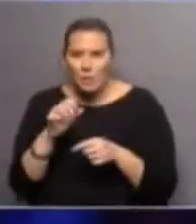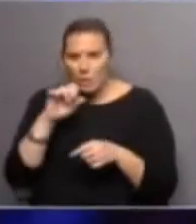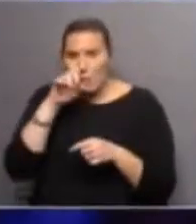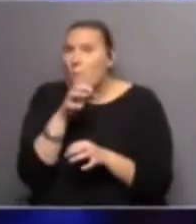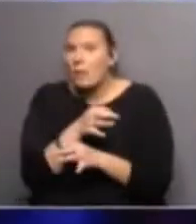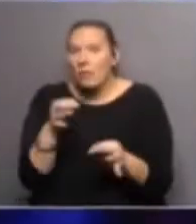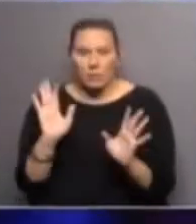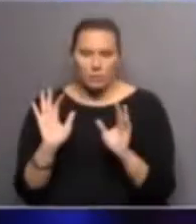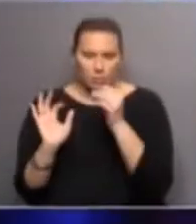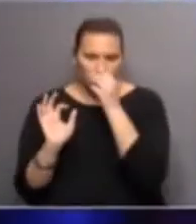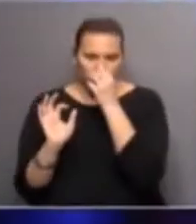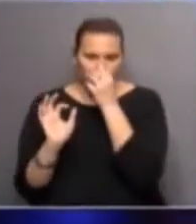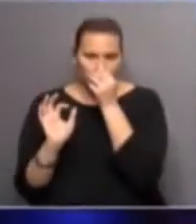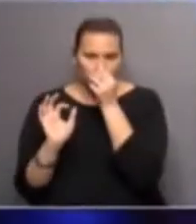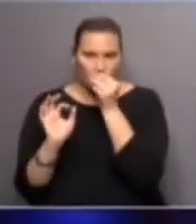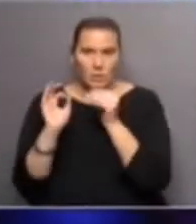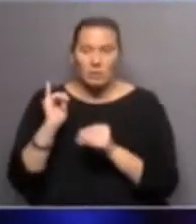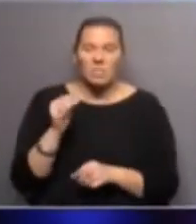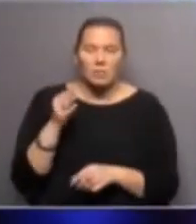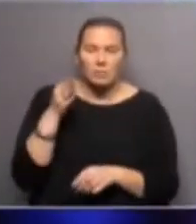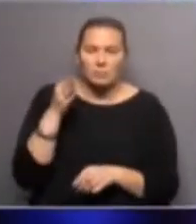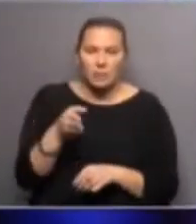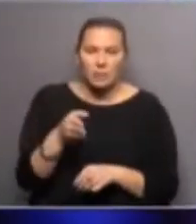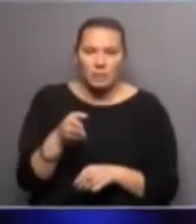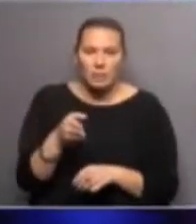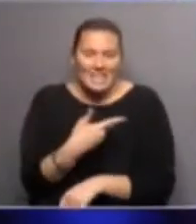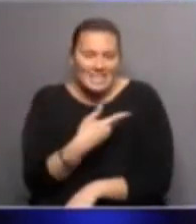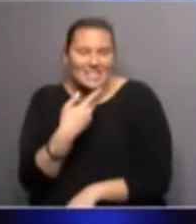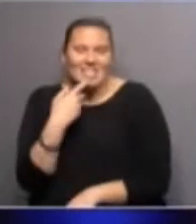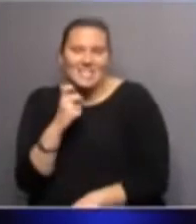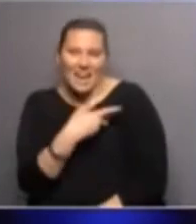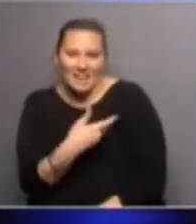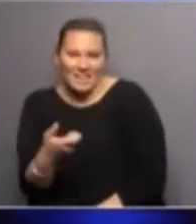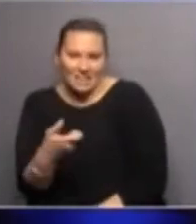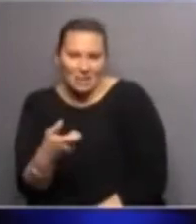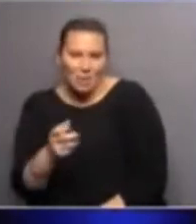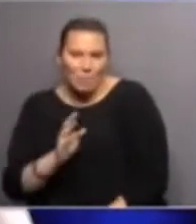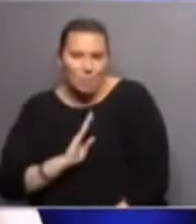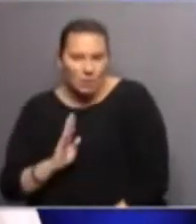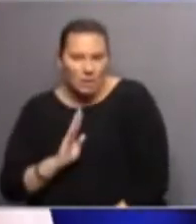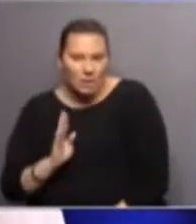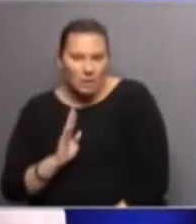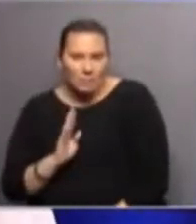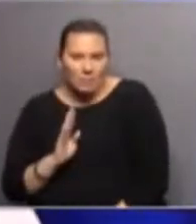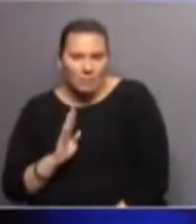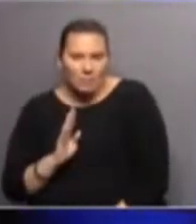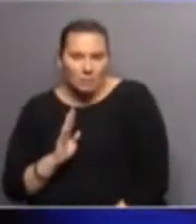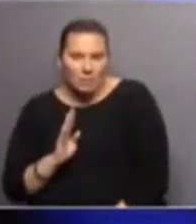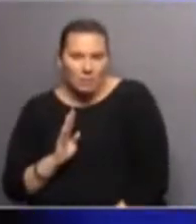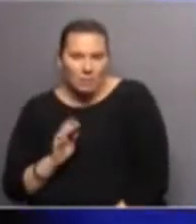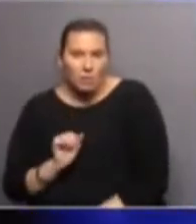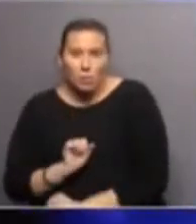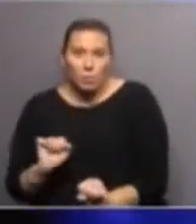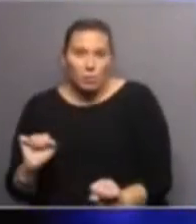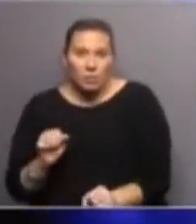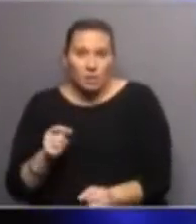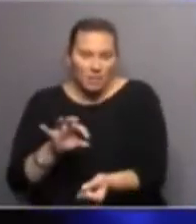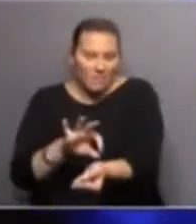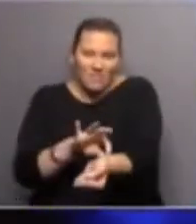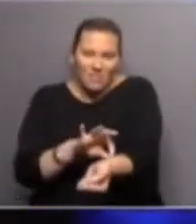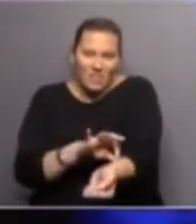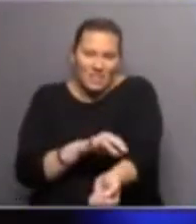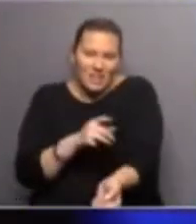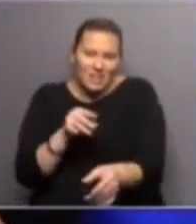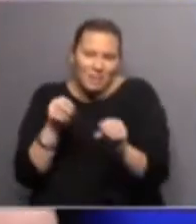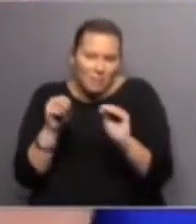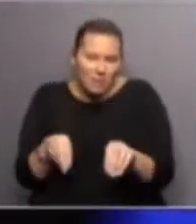sea perfecto. Y me ha pasado de ir a sacarle sangre a una señora y no podía, porque las venitas son muy